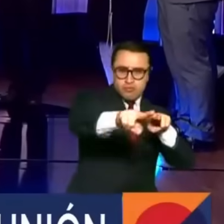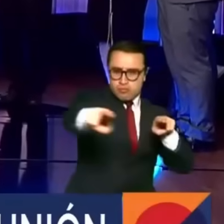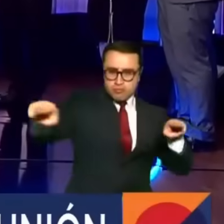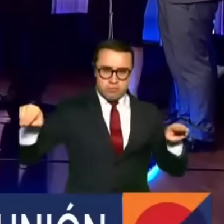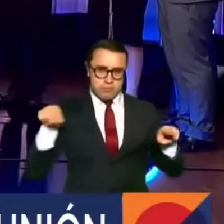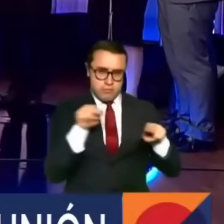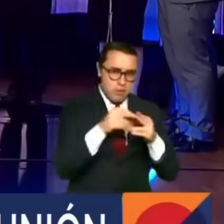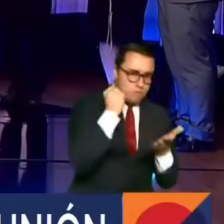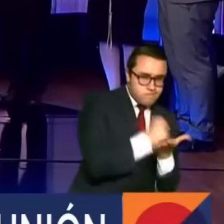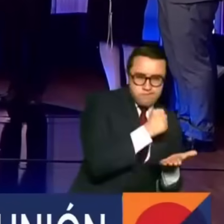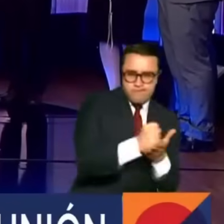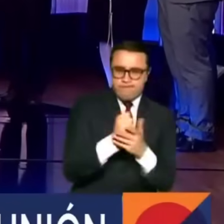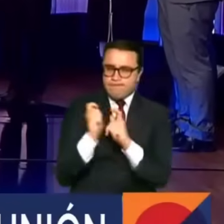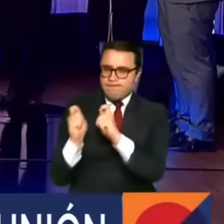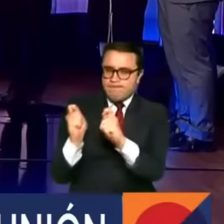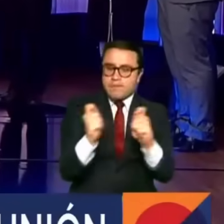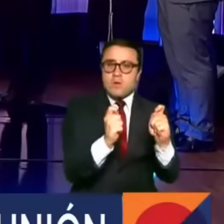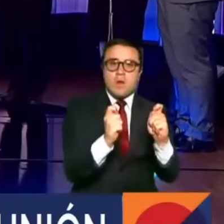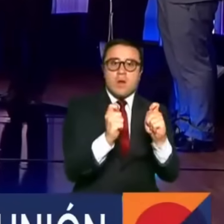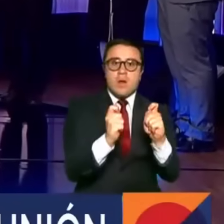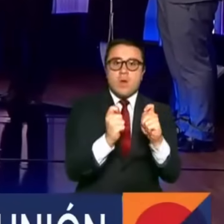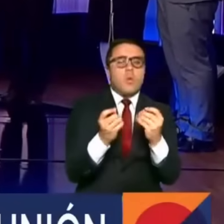en 1.600.000 hectáreas.